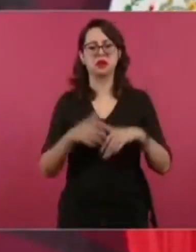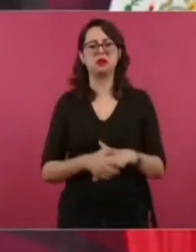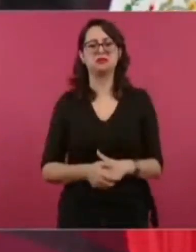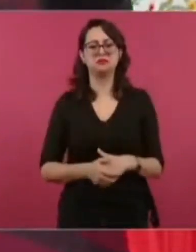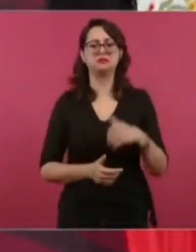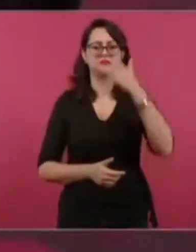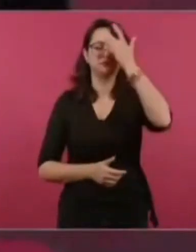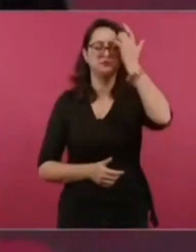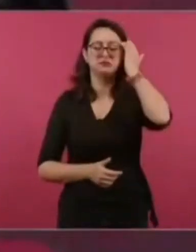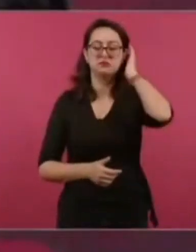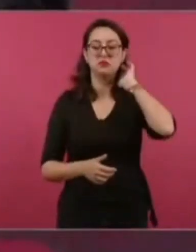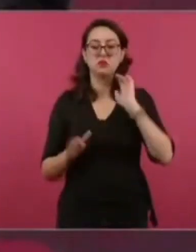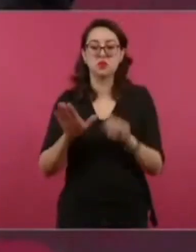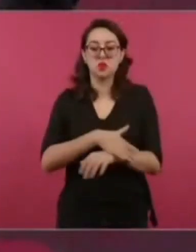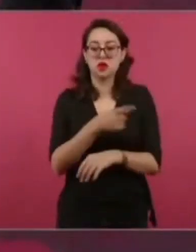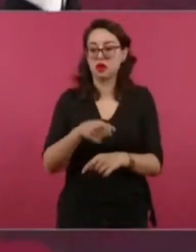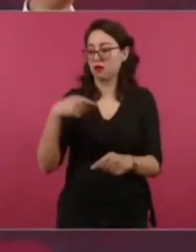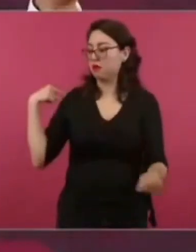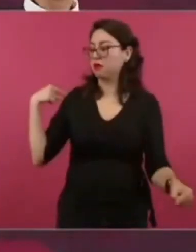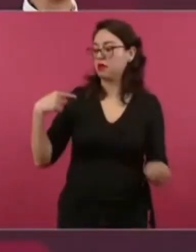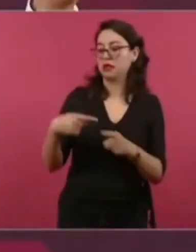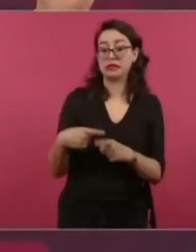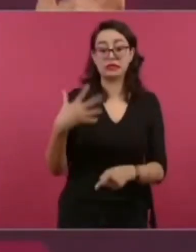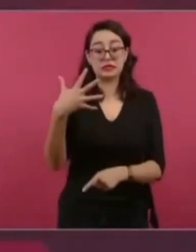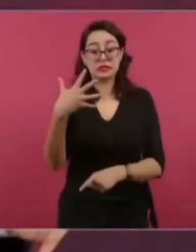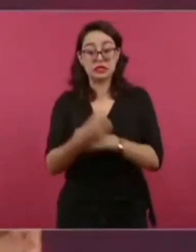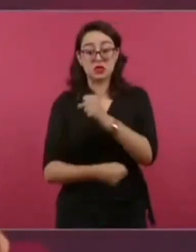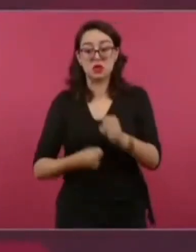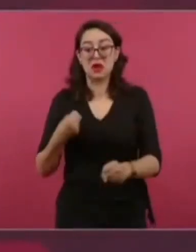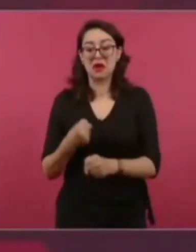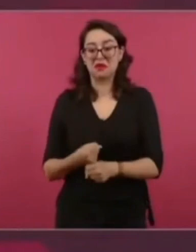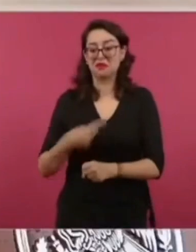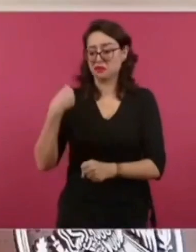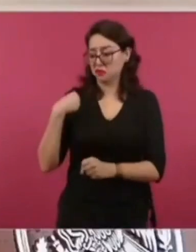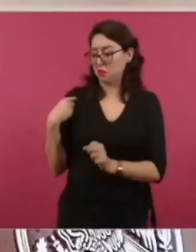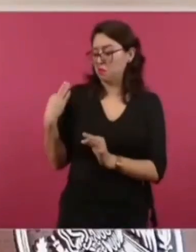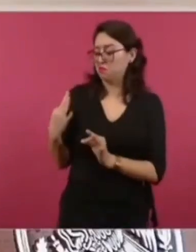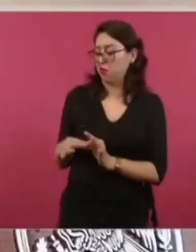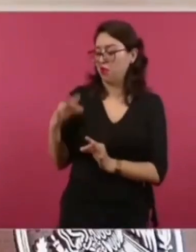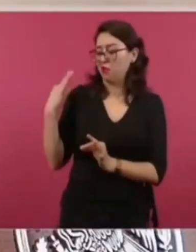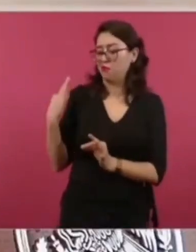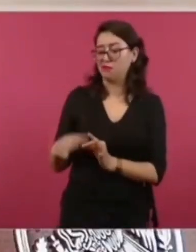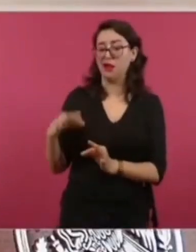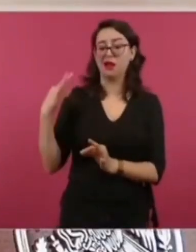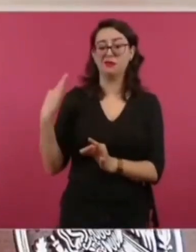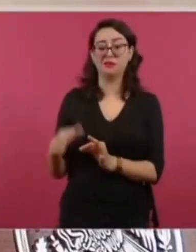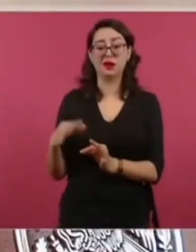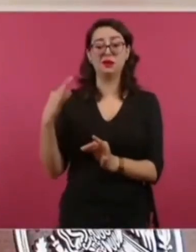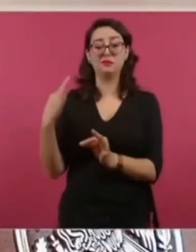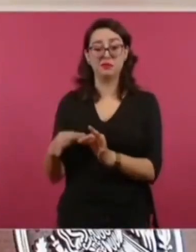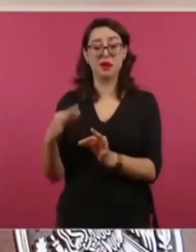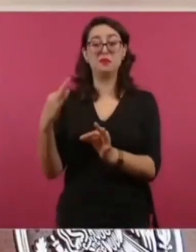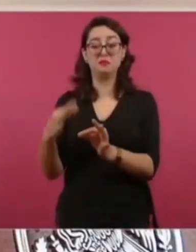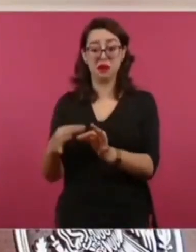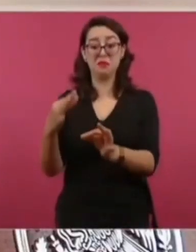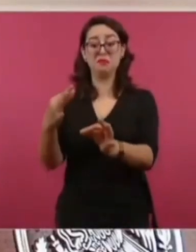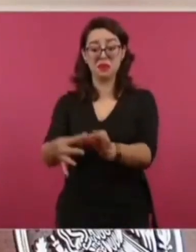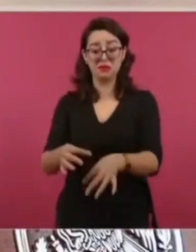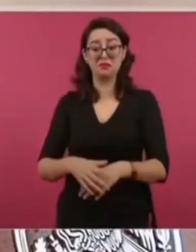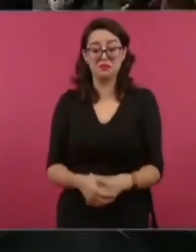con lo que ya hemos logrado. Incluso podría